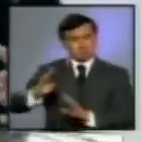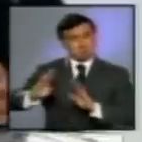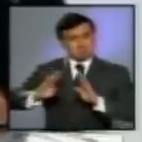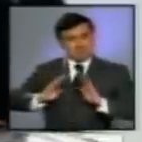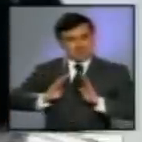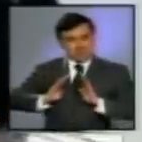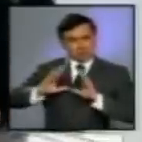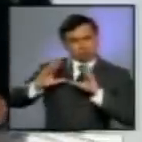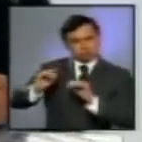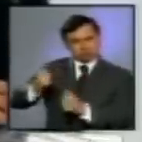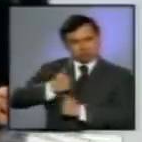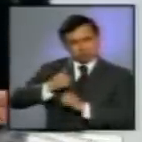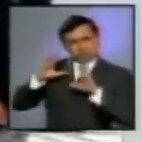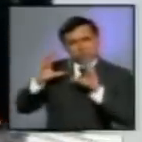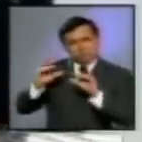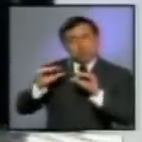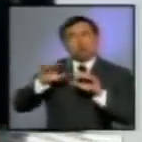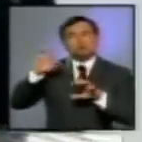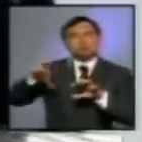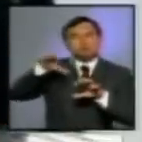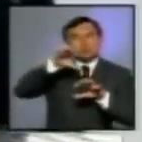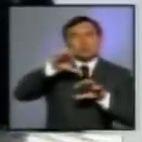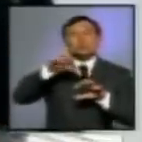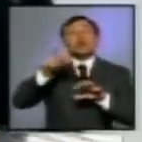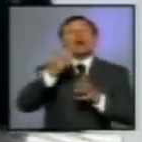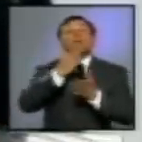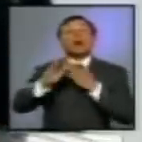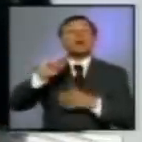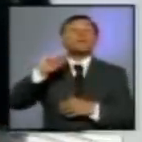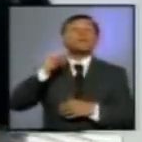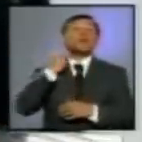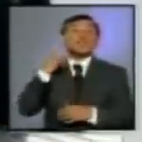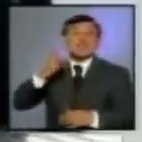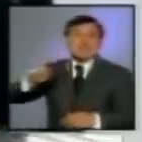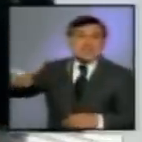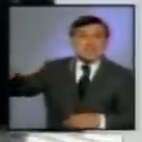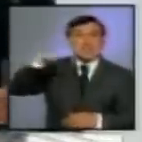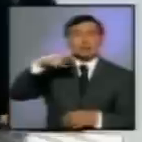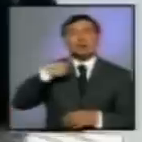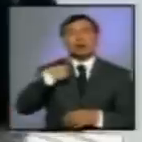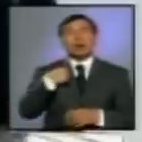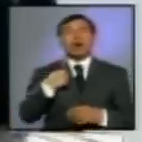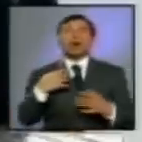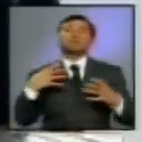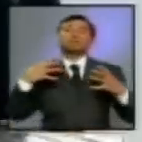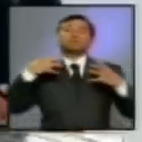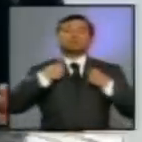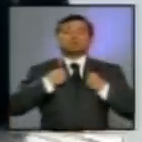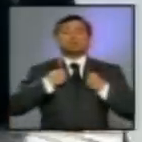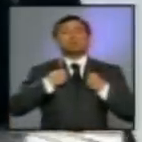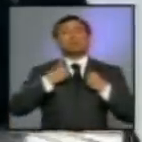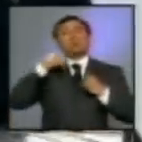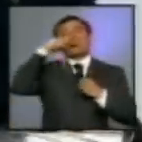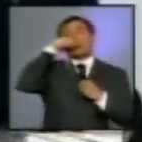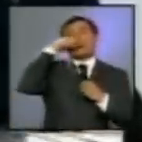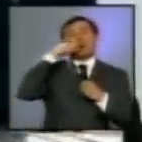mis propuestas, a eliminar el fuero a toda la clase política sin excepción. Y estoy pidiendo que